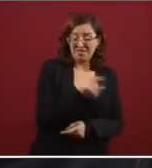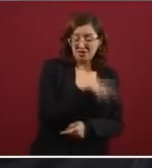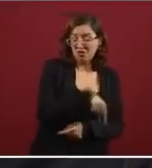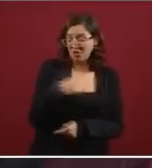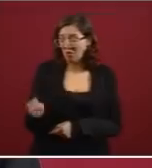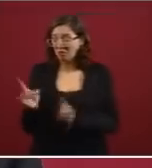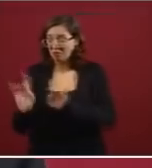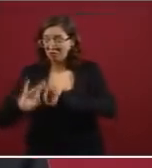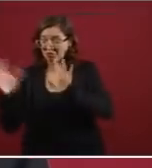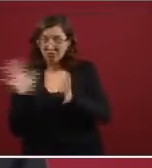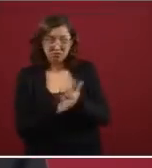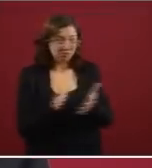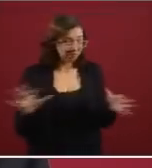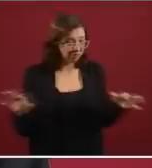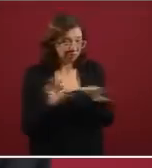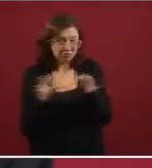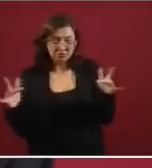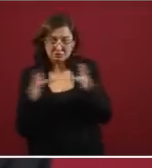aunque